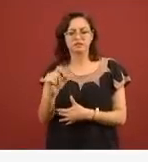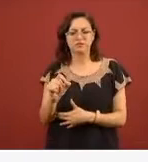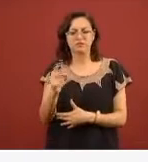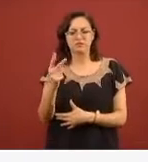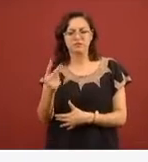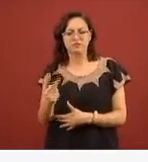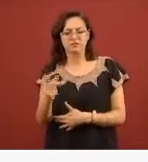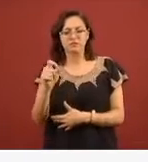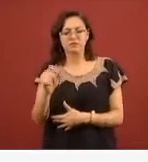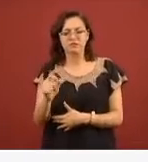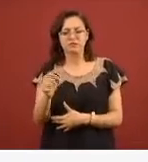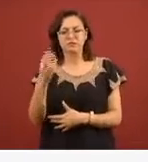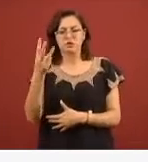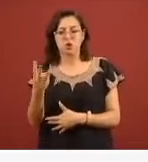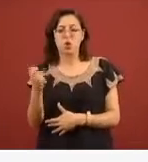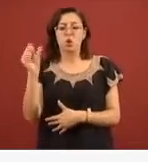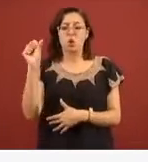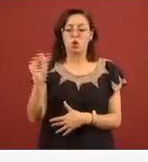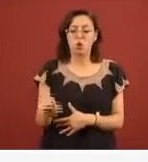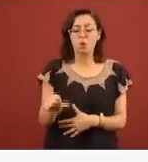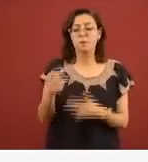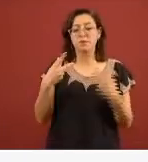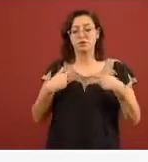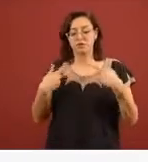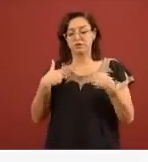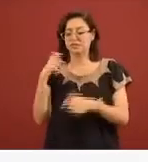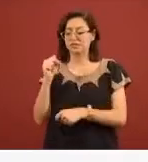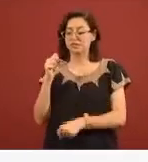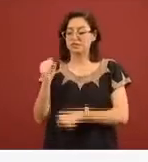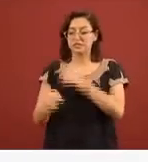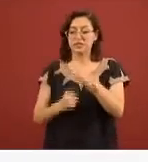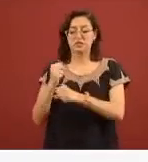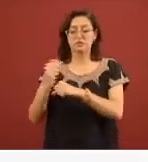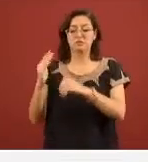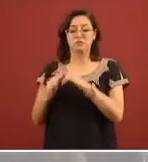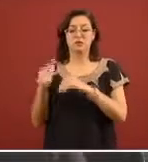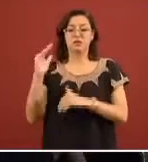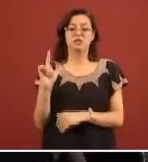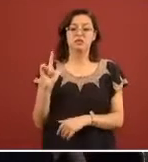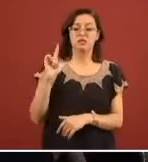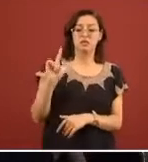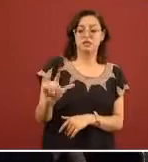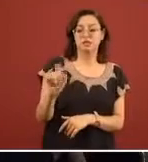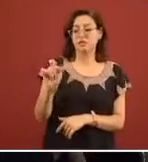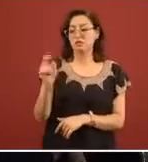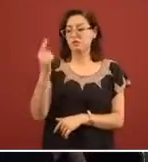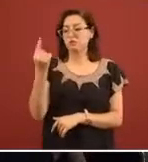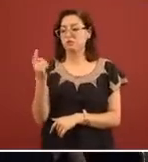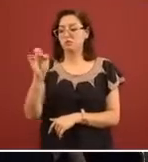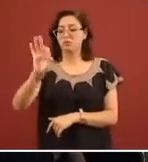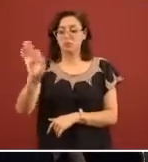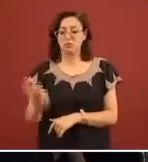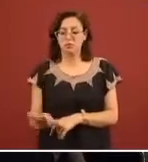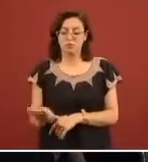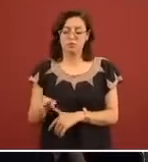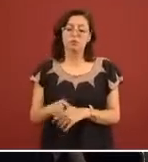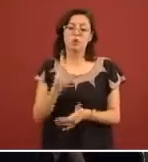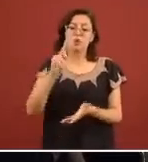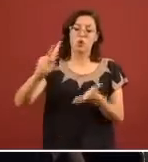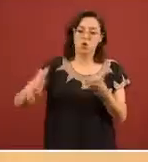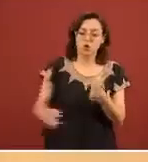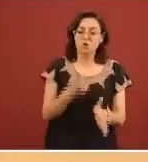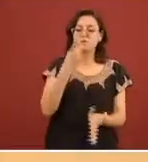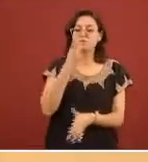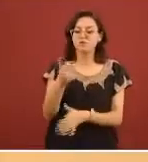15.2, 15.3. Hoy la letalidad para los mayores de 60 años ya es del 17.1%. Entonces, por eso